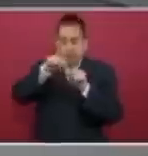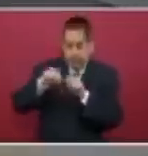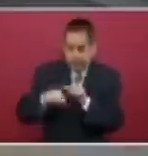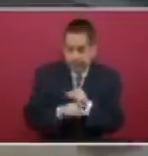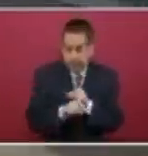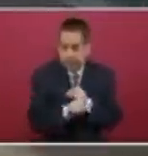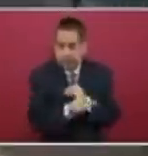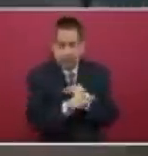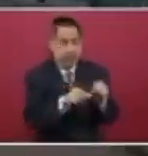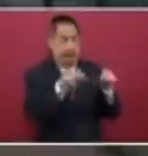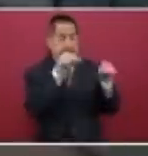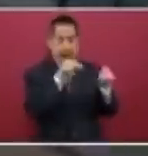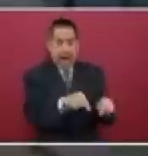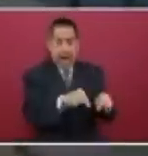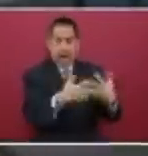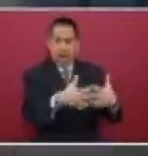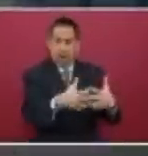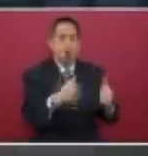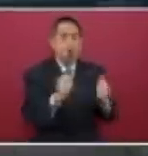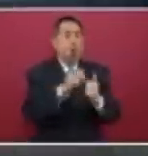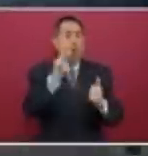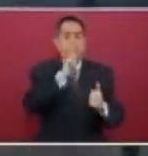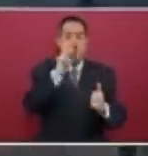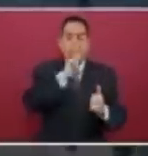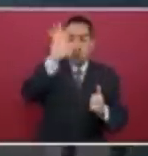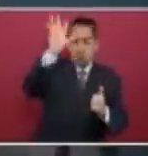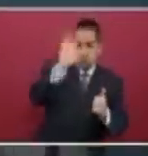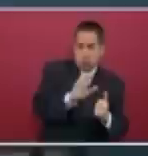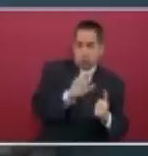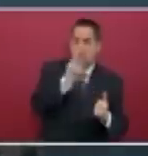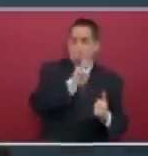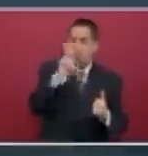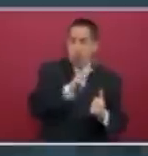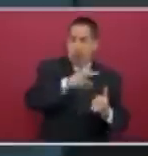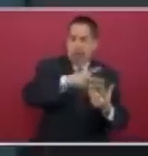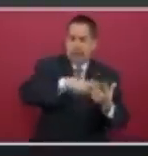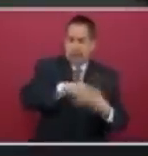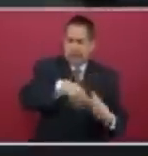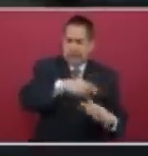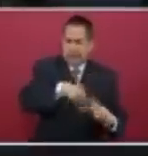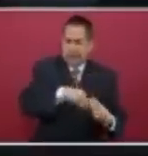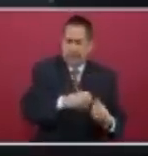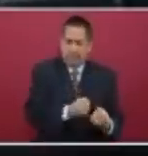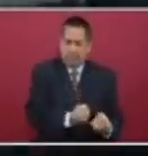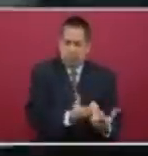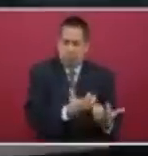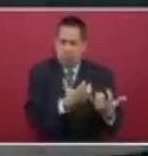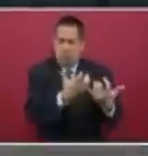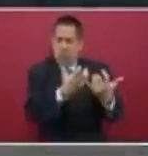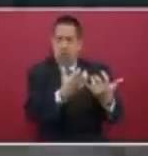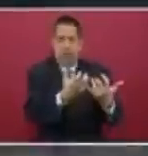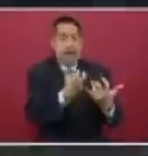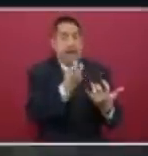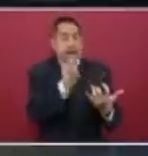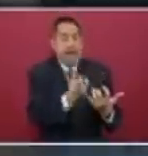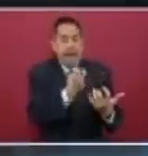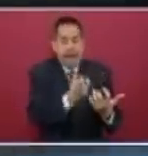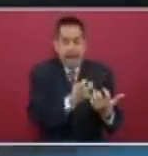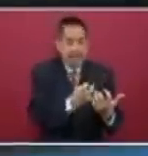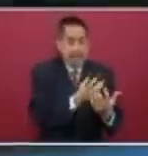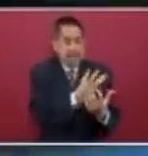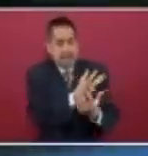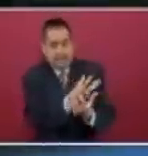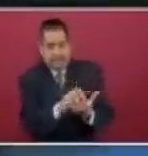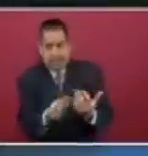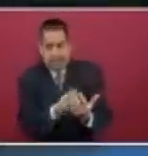turbina que lo mezcla con aire tomado de la atmósfera para producir su combustión de esta forma se aprovecha